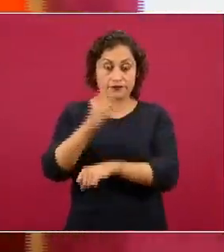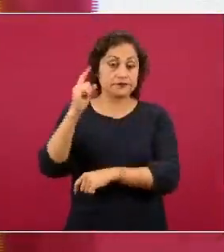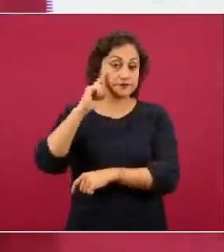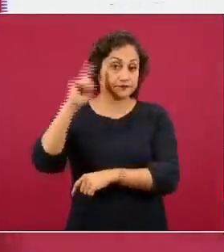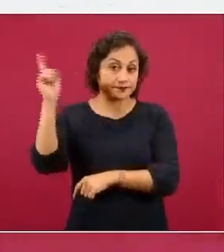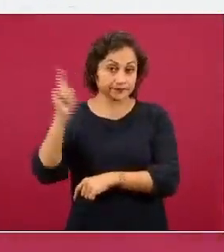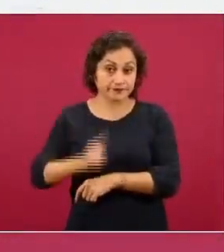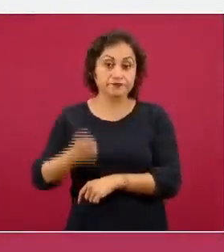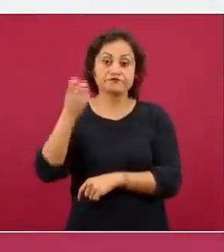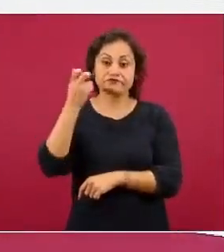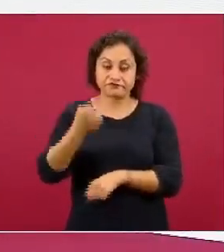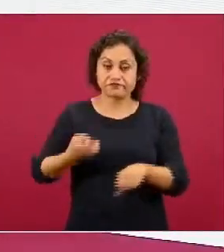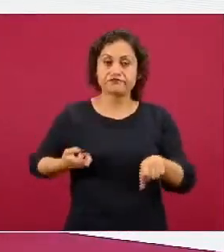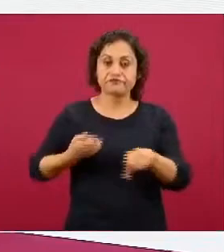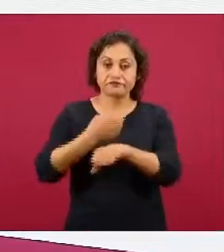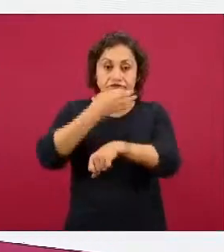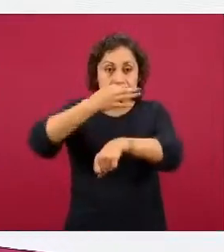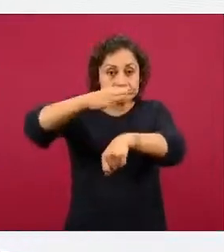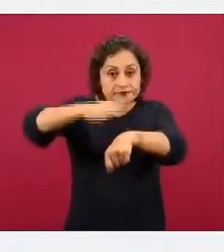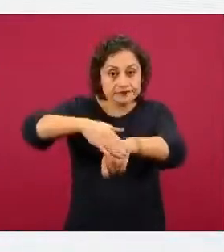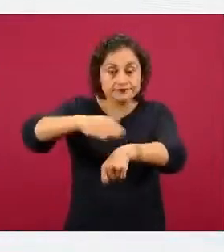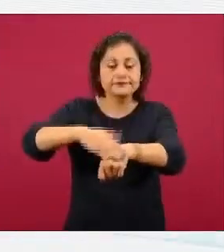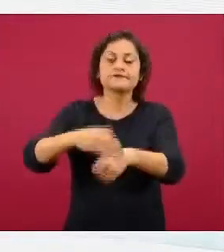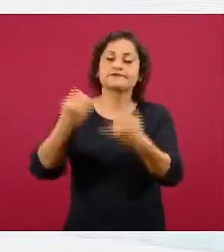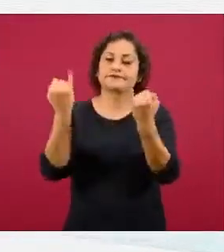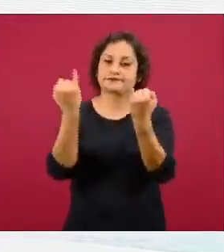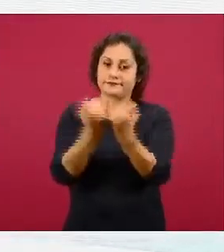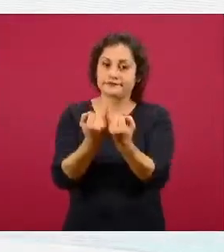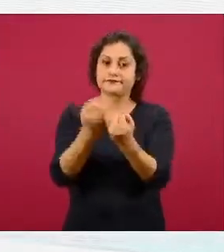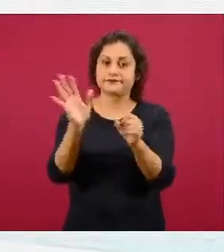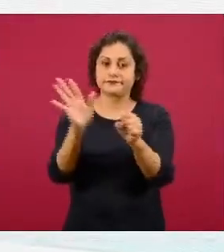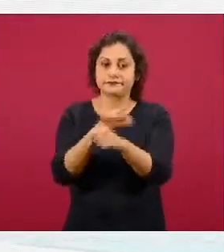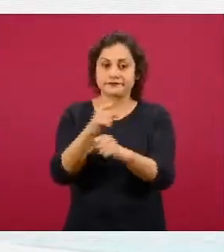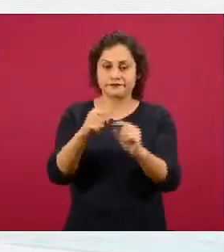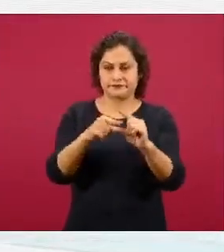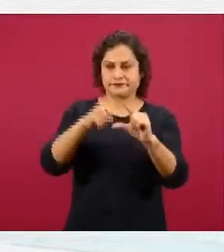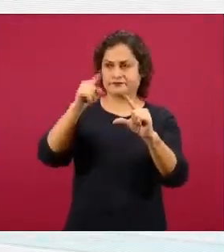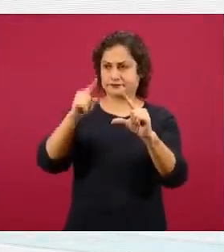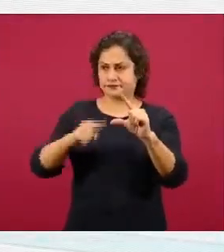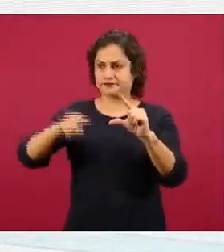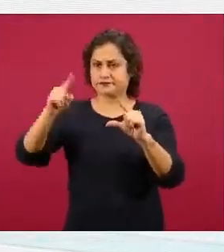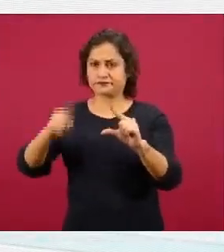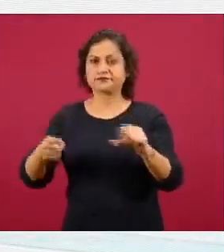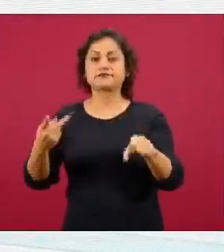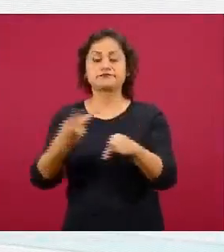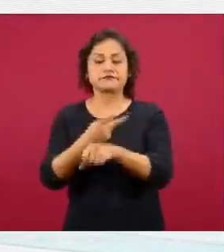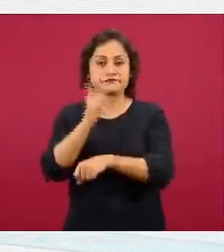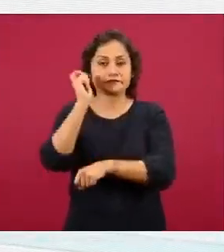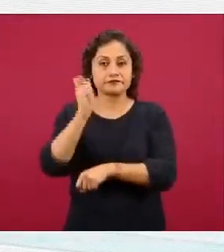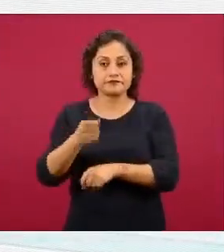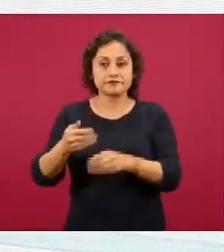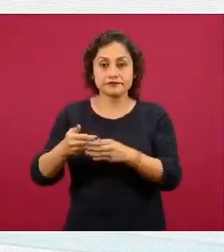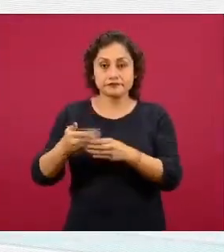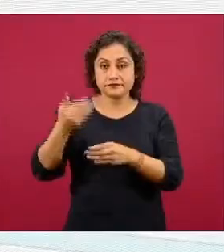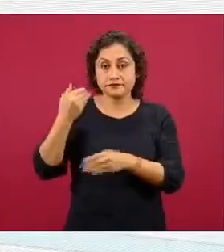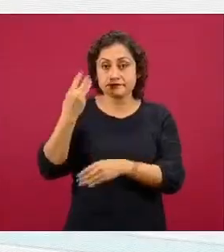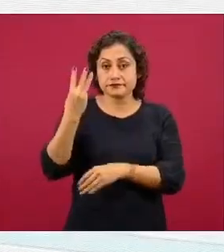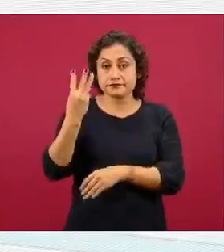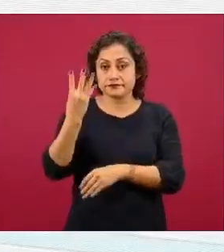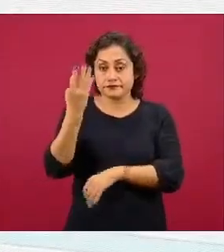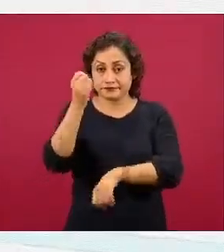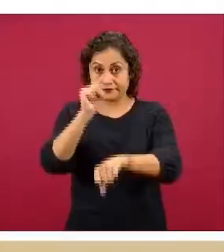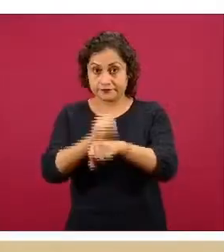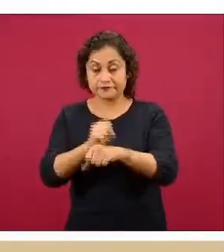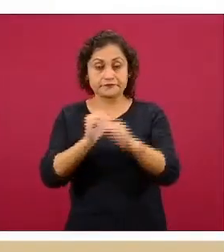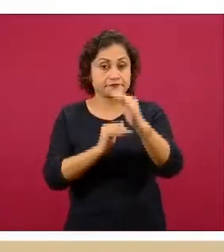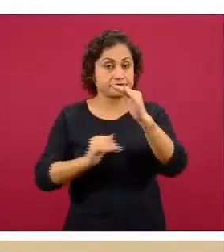también ha sido de los estados que se ha alertado por la forma en que se está moviendo la curva epidémica, donde en las últimas 3 o 4 semanas vemos un ascenso